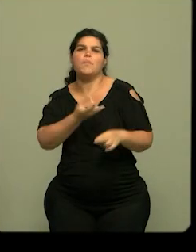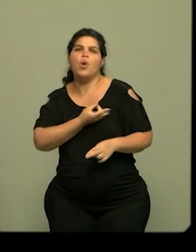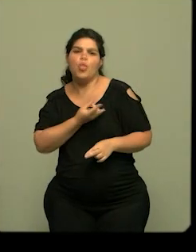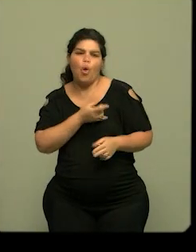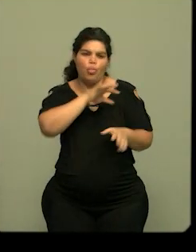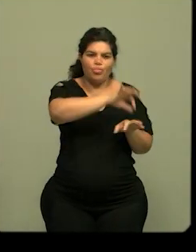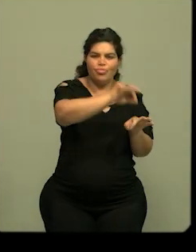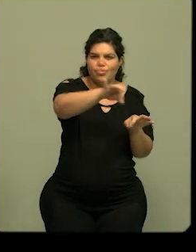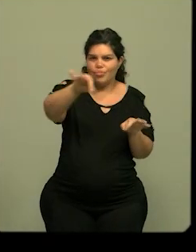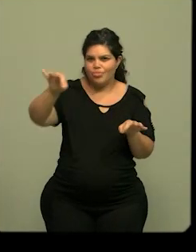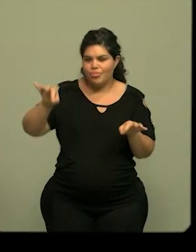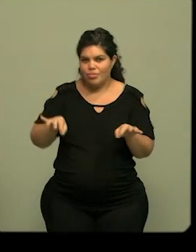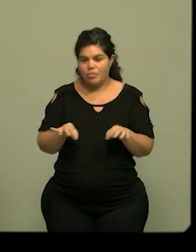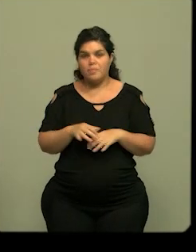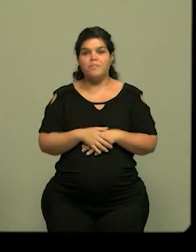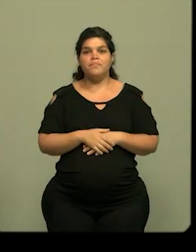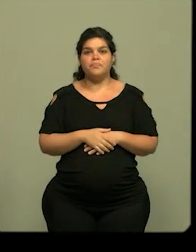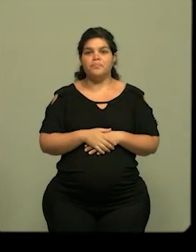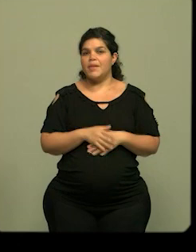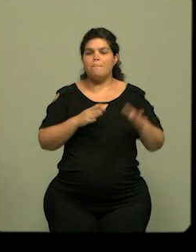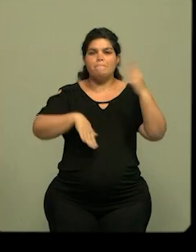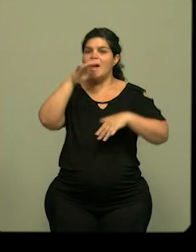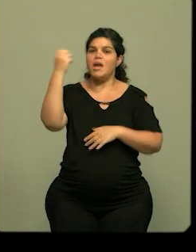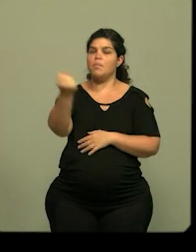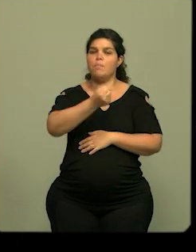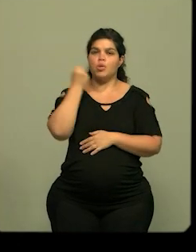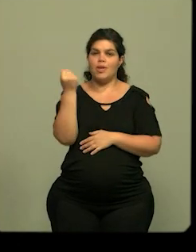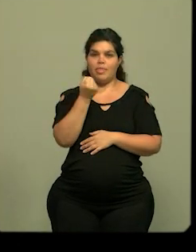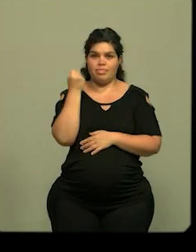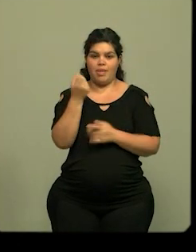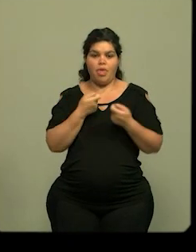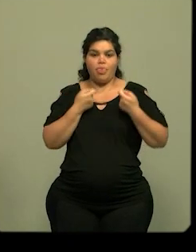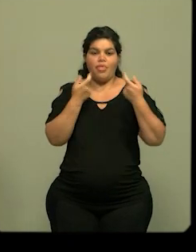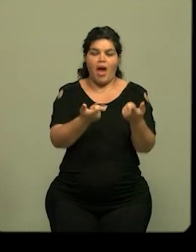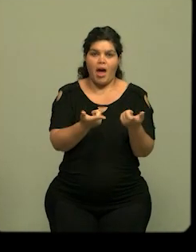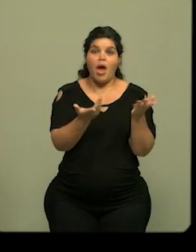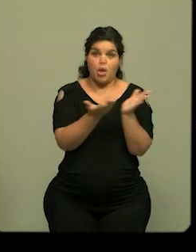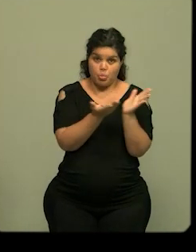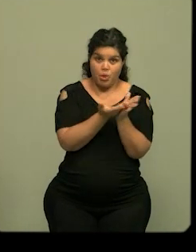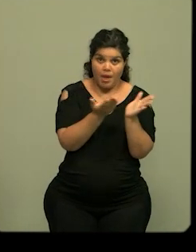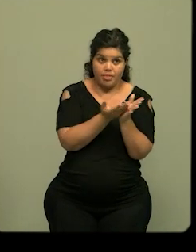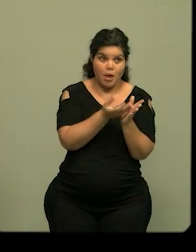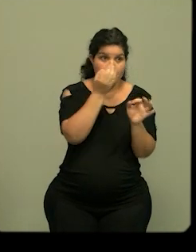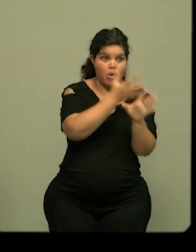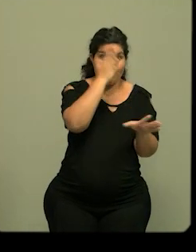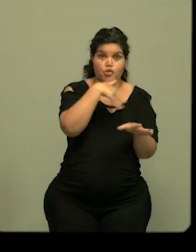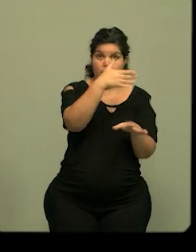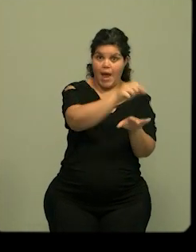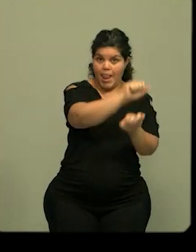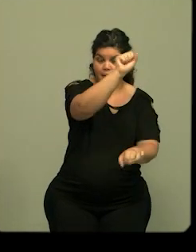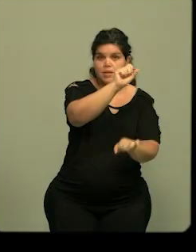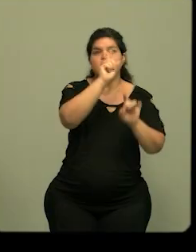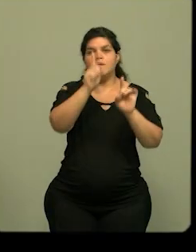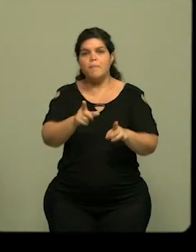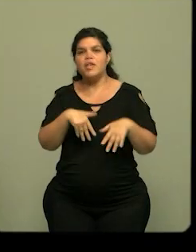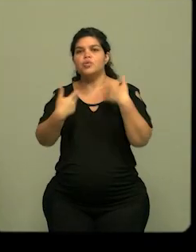es lo rico y el gran aporte que tiene la carrera hacia, no solamente a nuestros estudiantes, sino hacia la sociedad. Es decir, nosotros tenemos un plantel